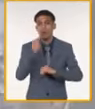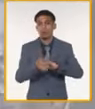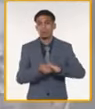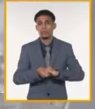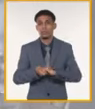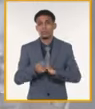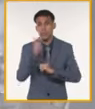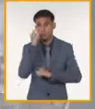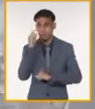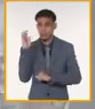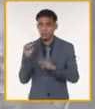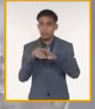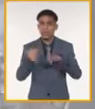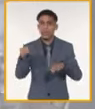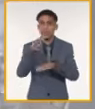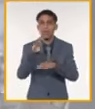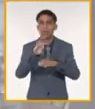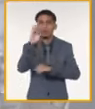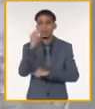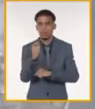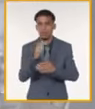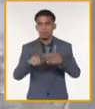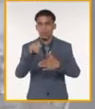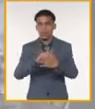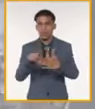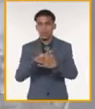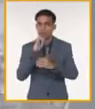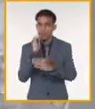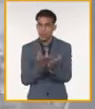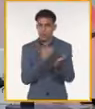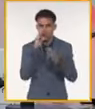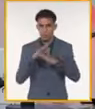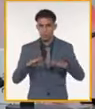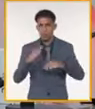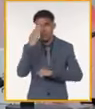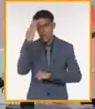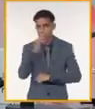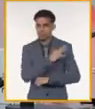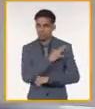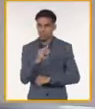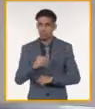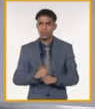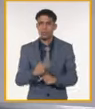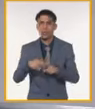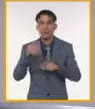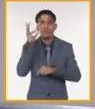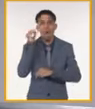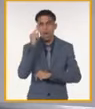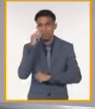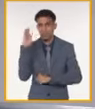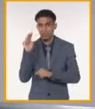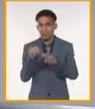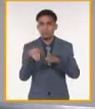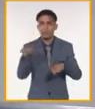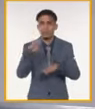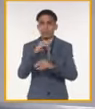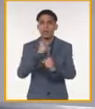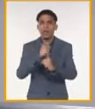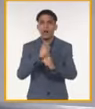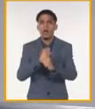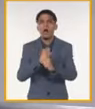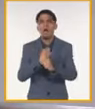Vázquez ministro de economía y planificación bienvenido Gracias ministro Marta Elena feito Cabrera ministra de trabajo y seguridad